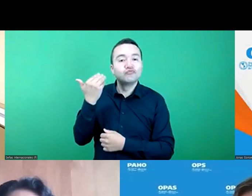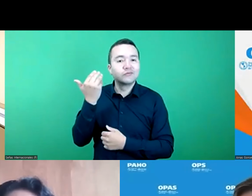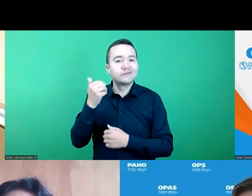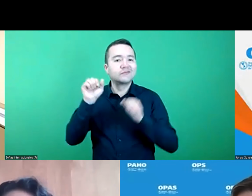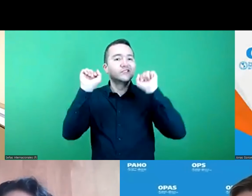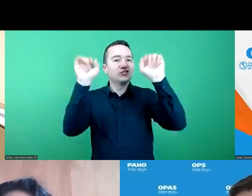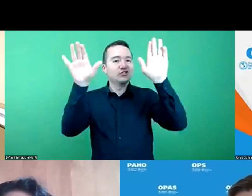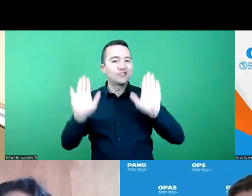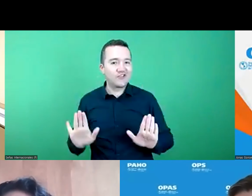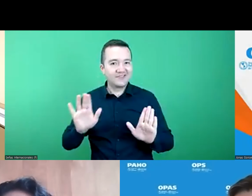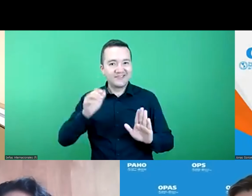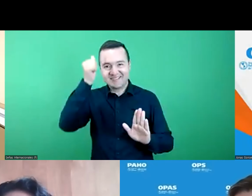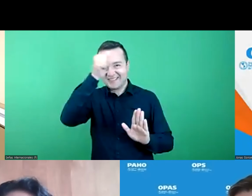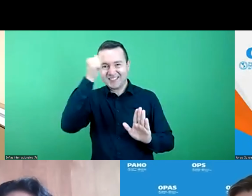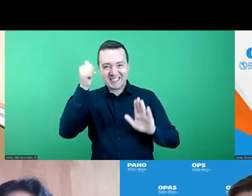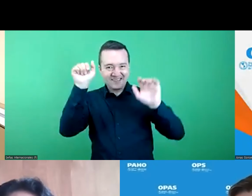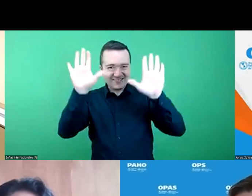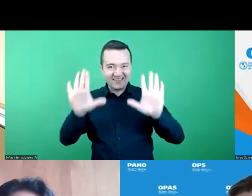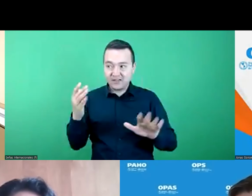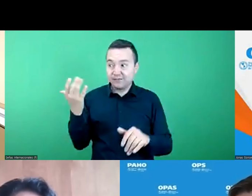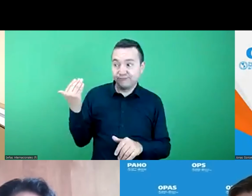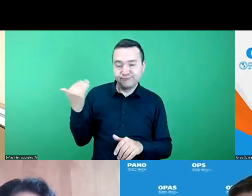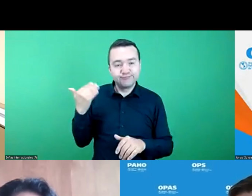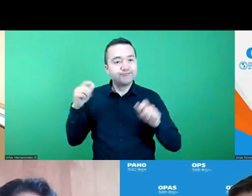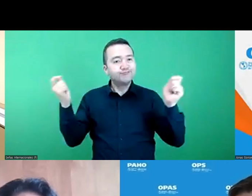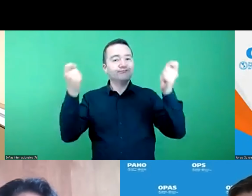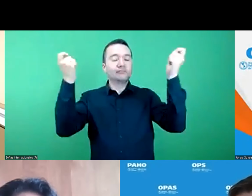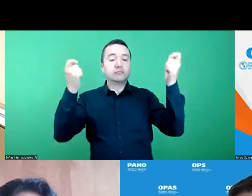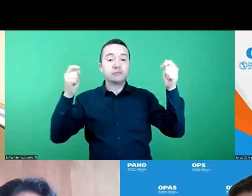ofreciendo una actividad que espero